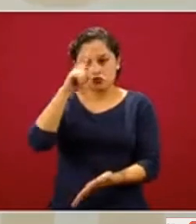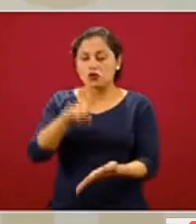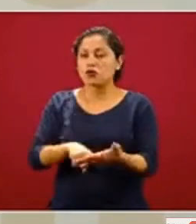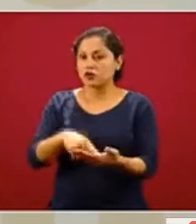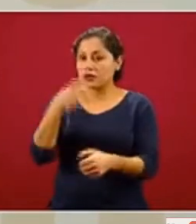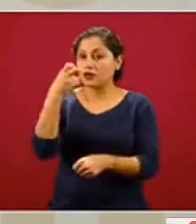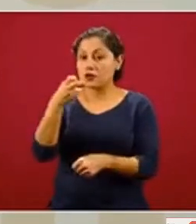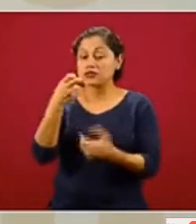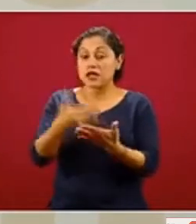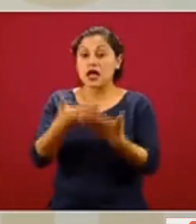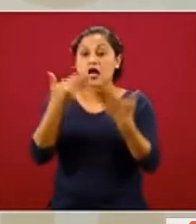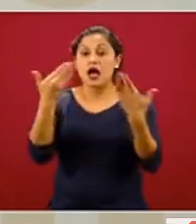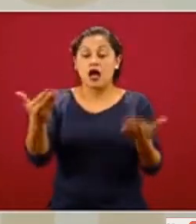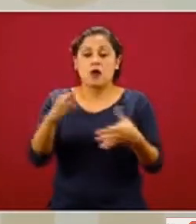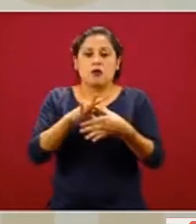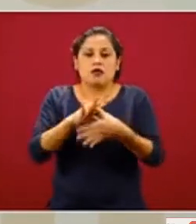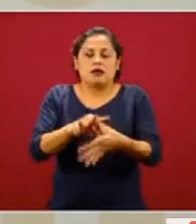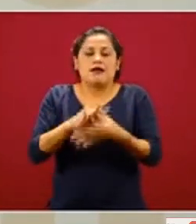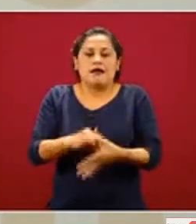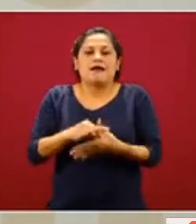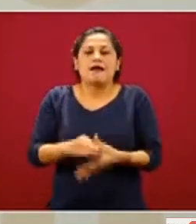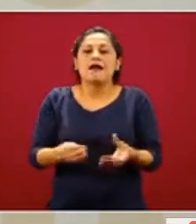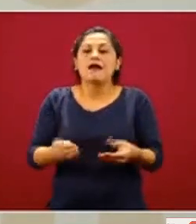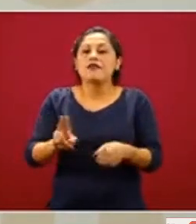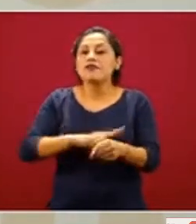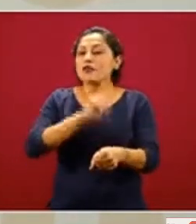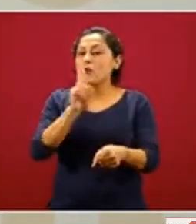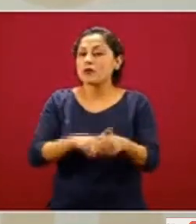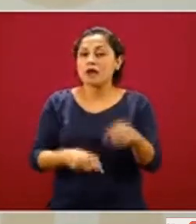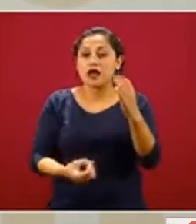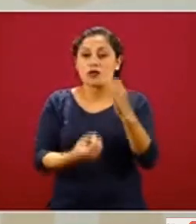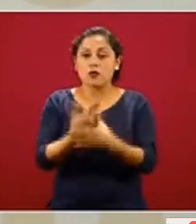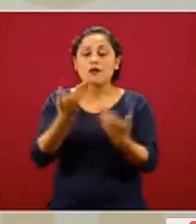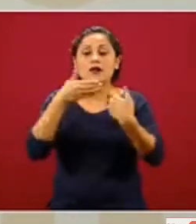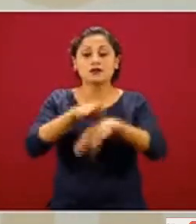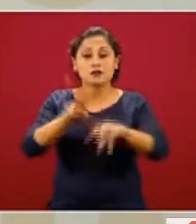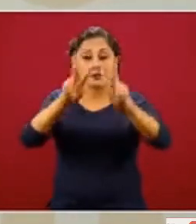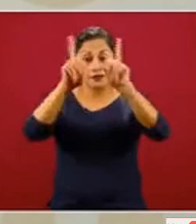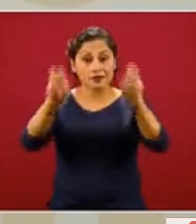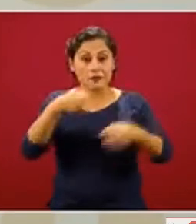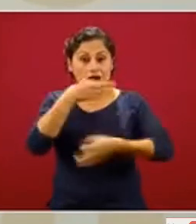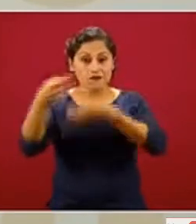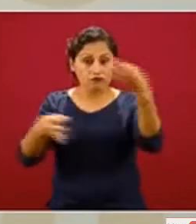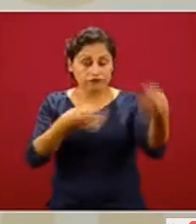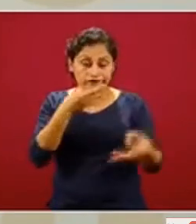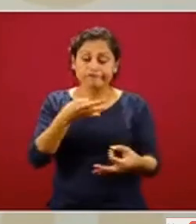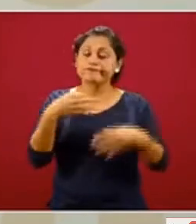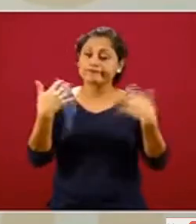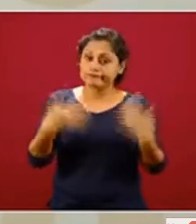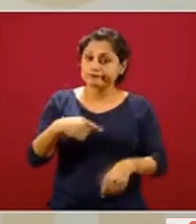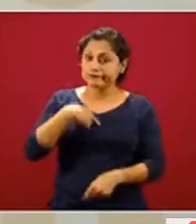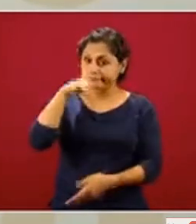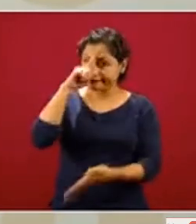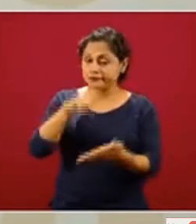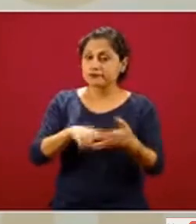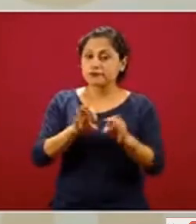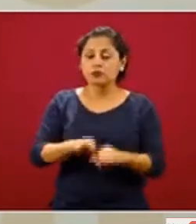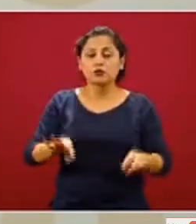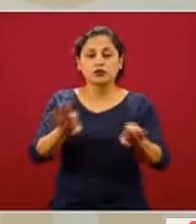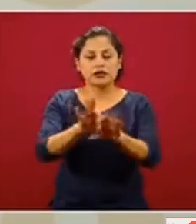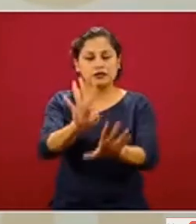esta realidad, esta nueva normalidad en términos informativos, en donde fácilmente